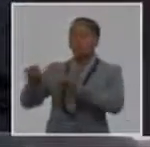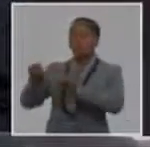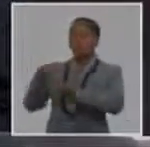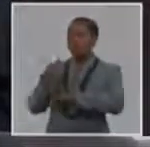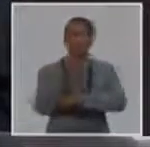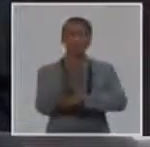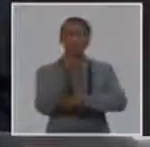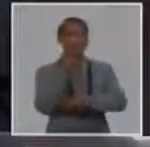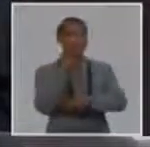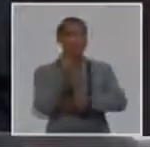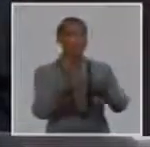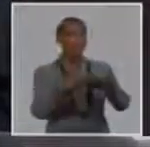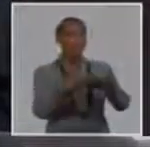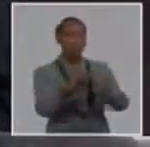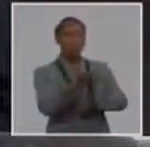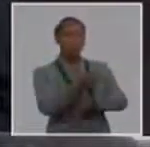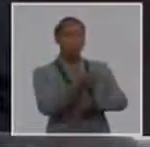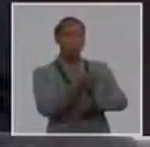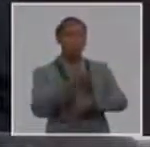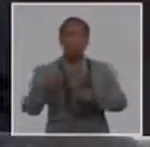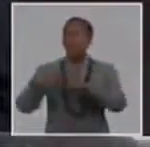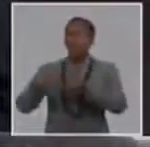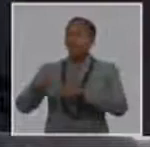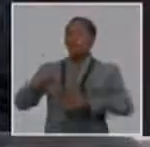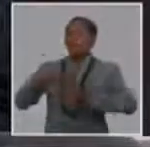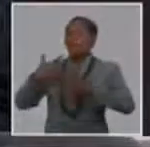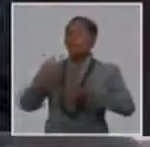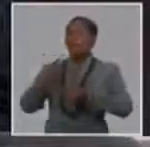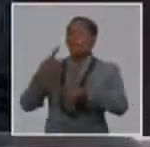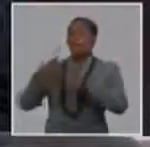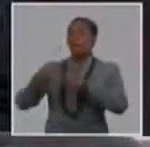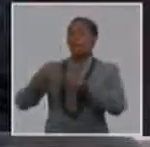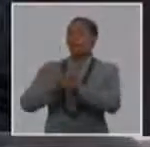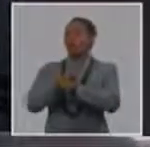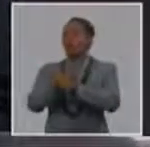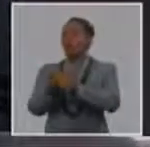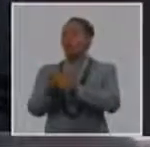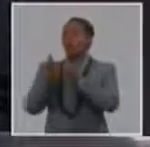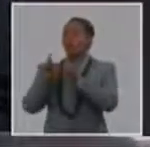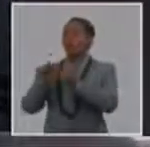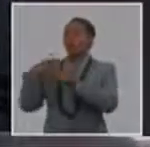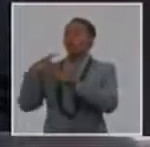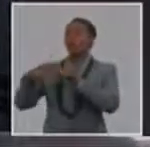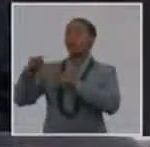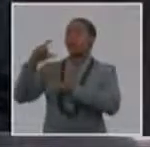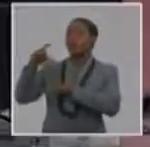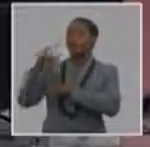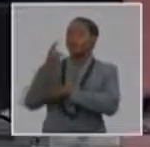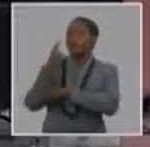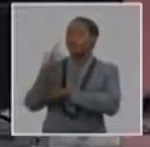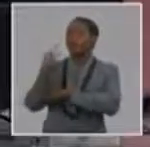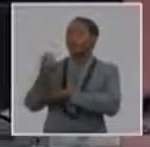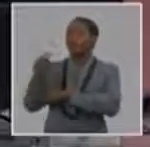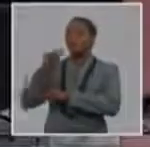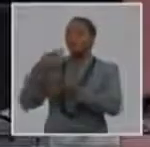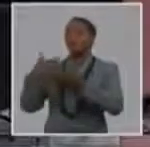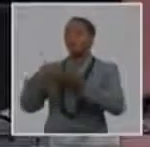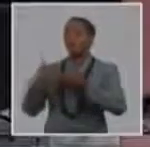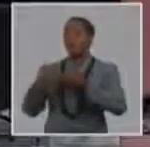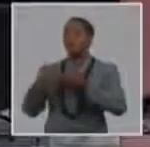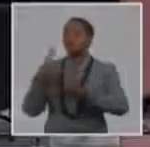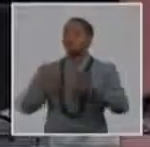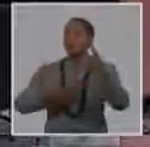capacidad de innovación del centro, de nuestros investigadores, de nuestros tecnólogos. Algunos con productos ya con